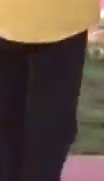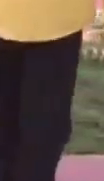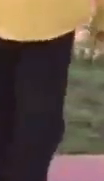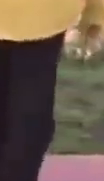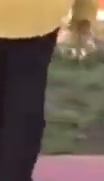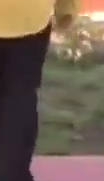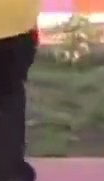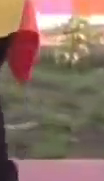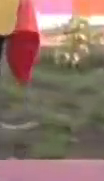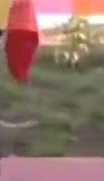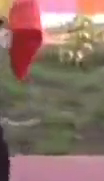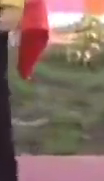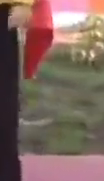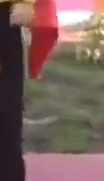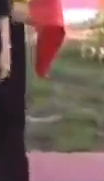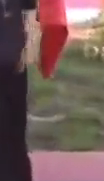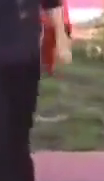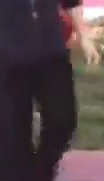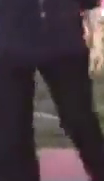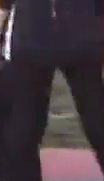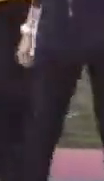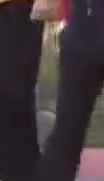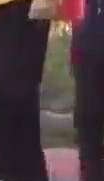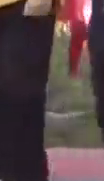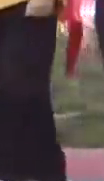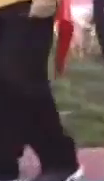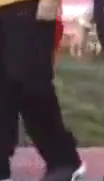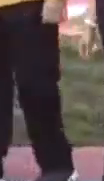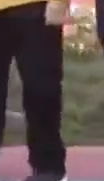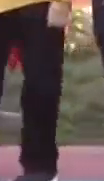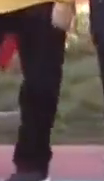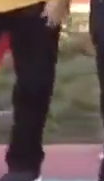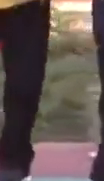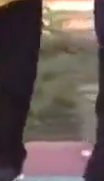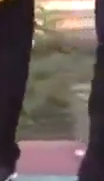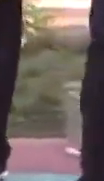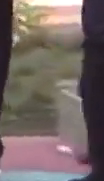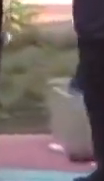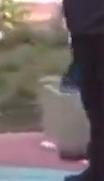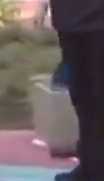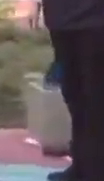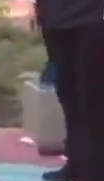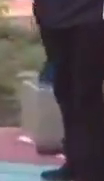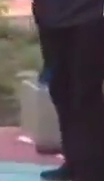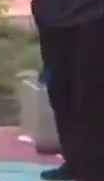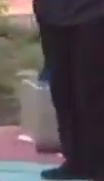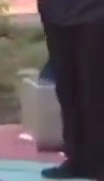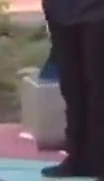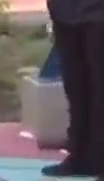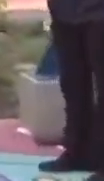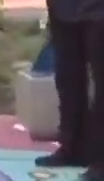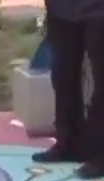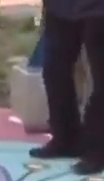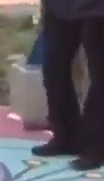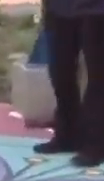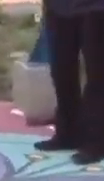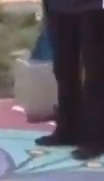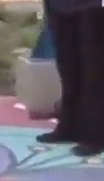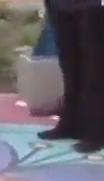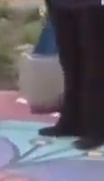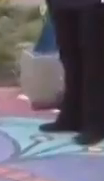Cacica Urquía, una unidad educativa que también el día de hoy formará parte de este importante momento